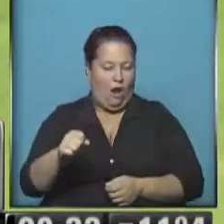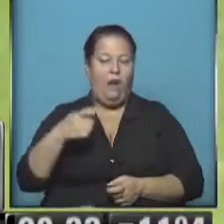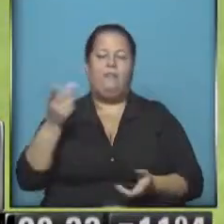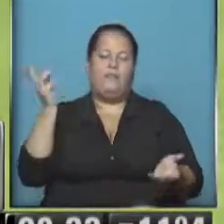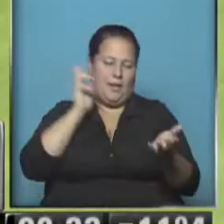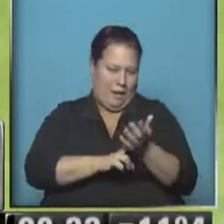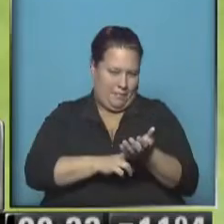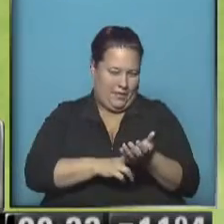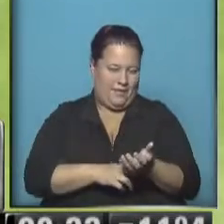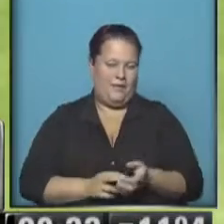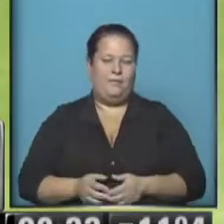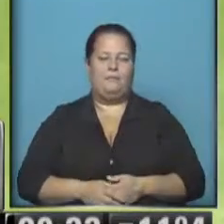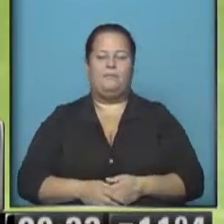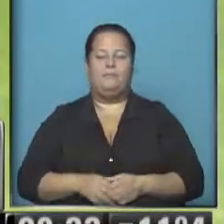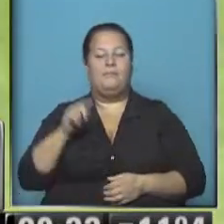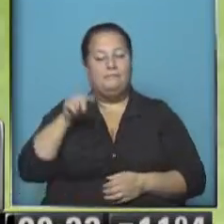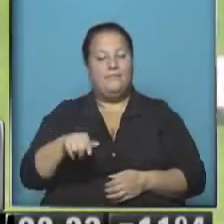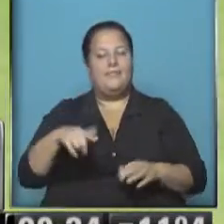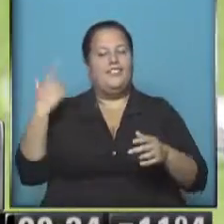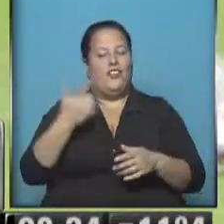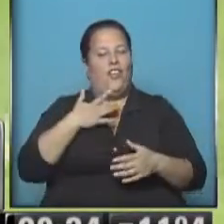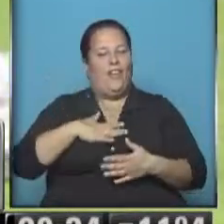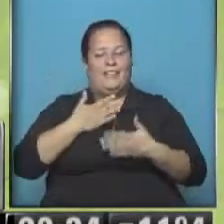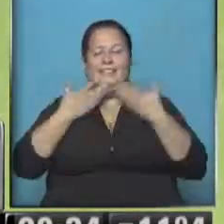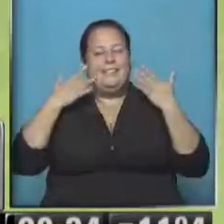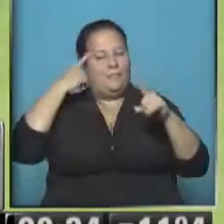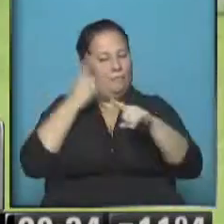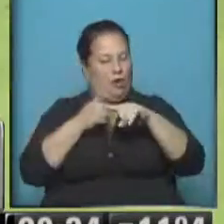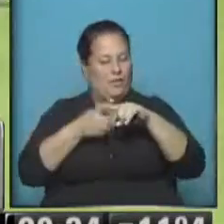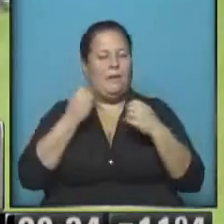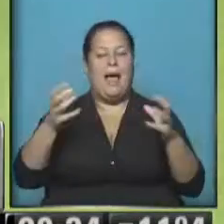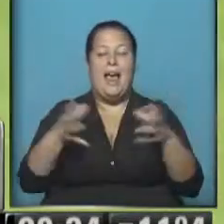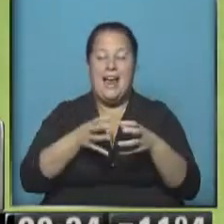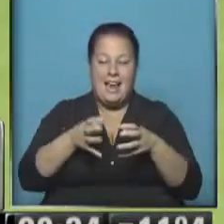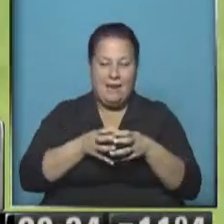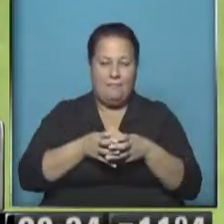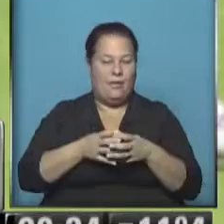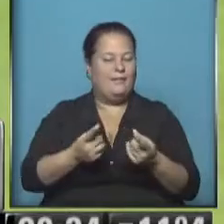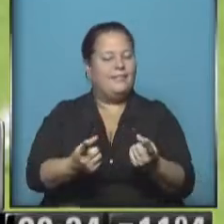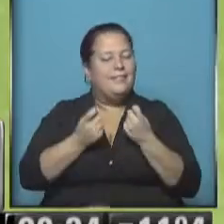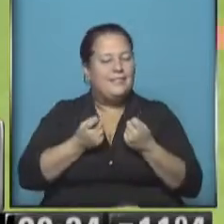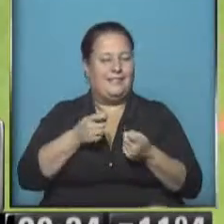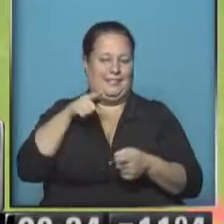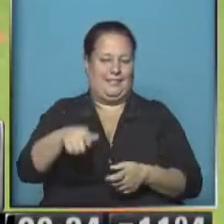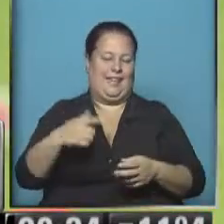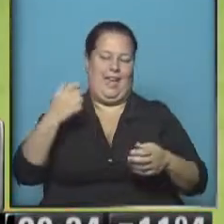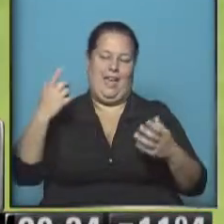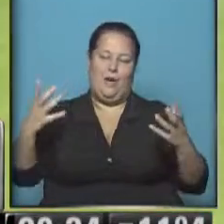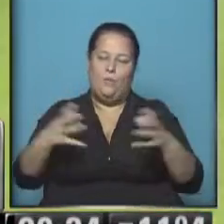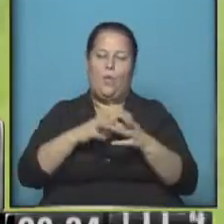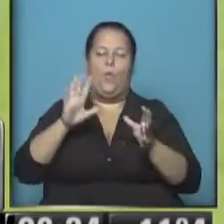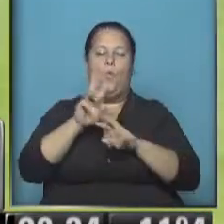ratificó esto es un estado de ánimo óptimo para un equipo que necesitaba encontrar